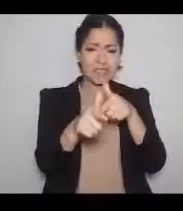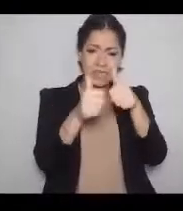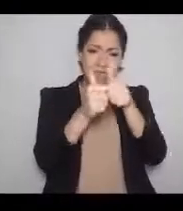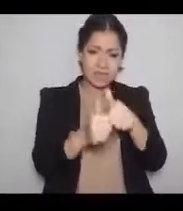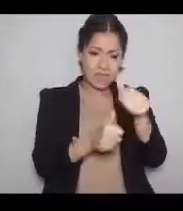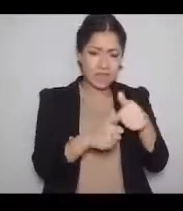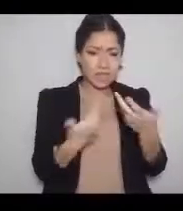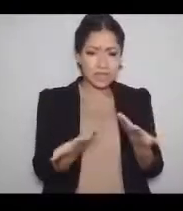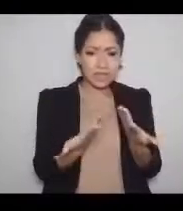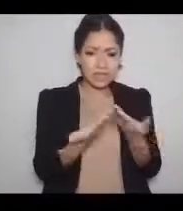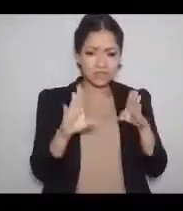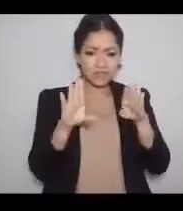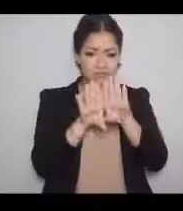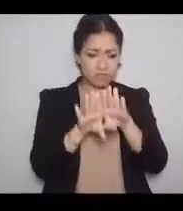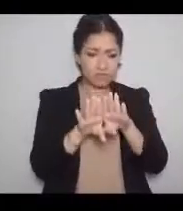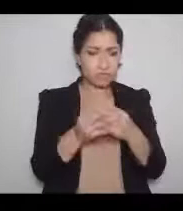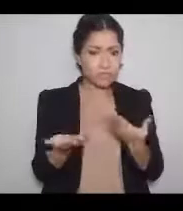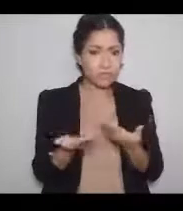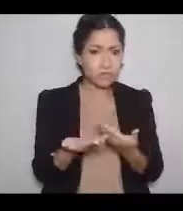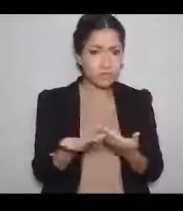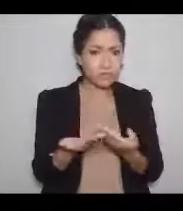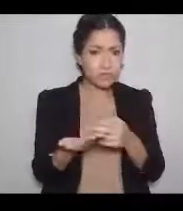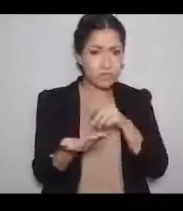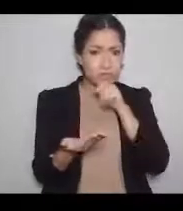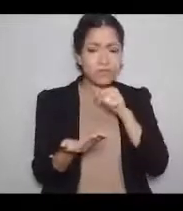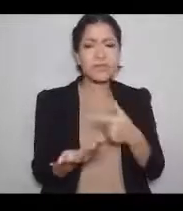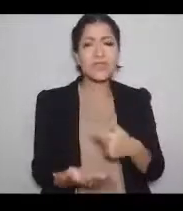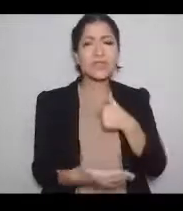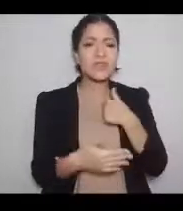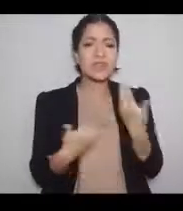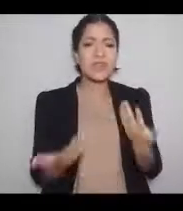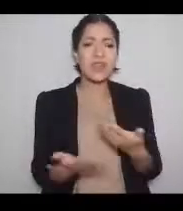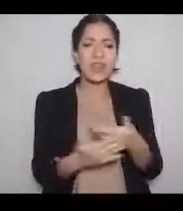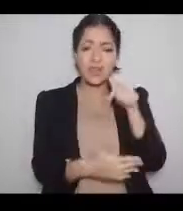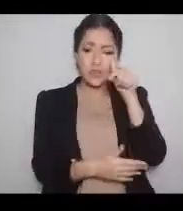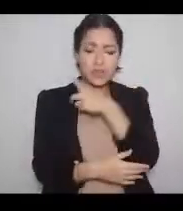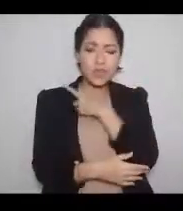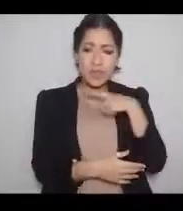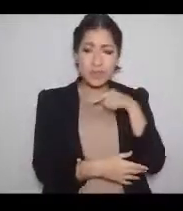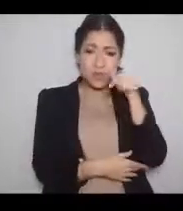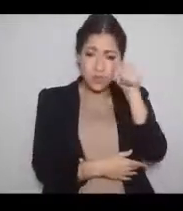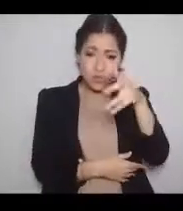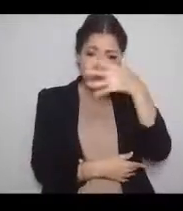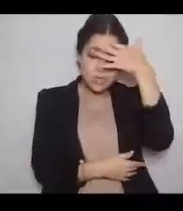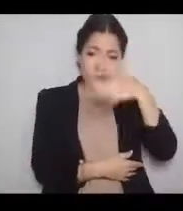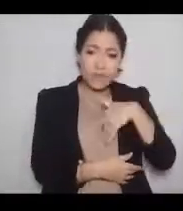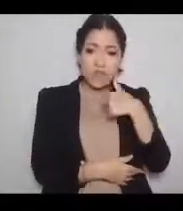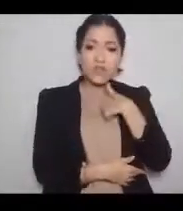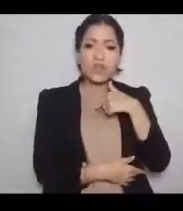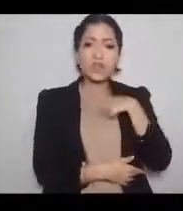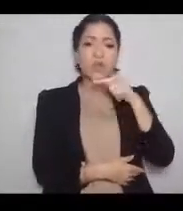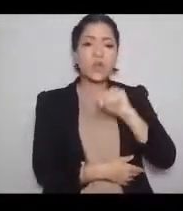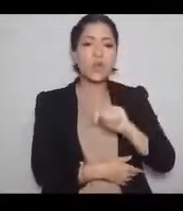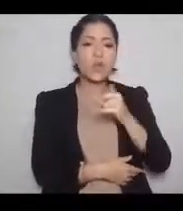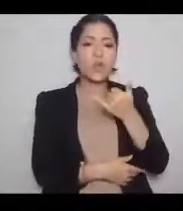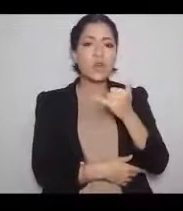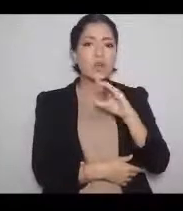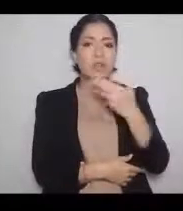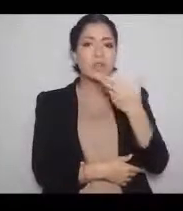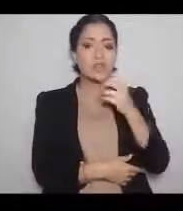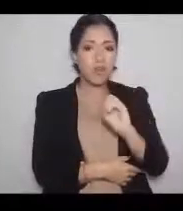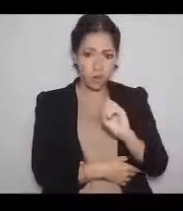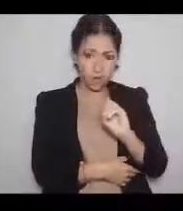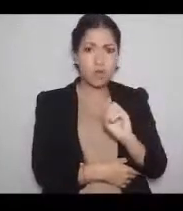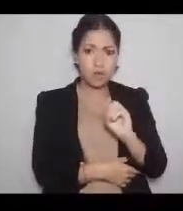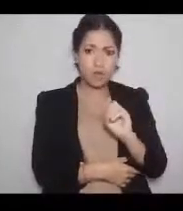¿Cómo sabes? ¡No sé, ni me importa! Tú eres Johannes Kepler, el que debe de saberlo eres tú. Yo soy Tycho Brahe.